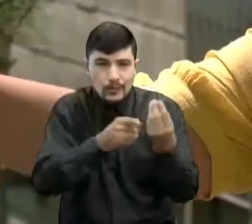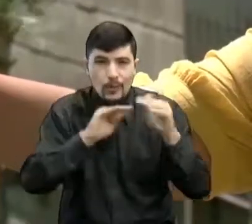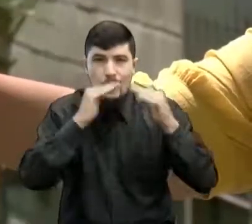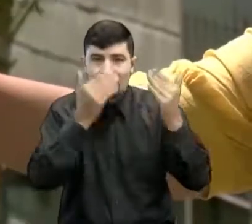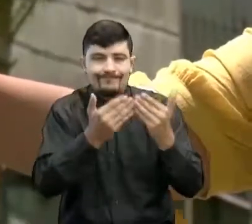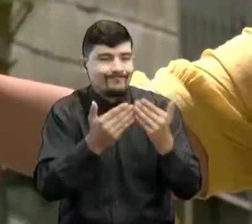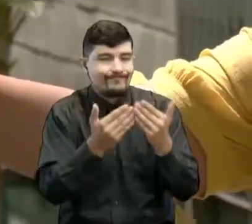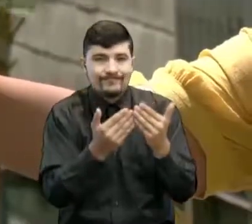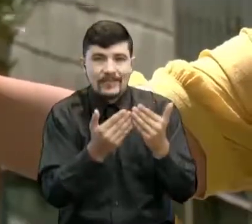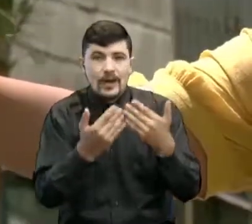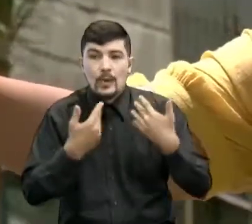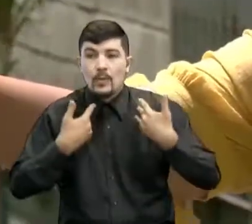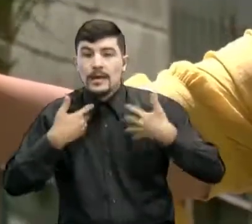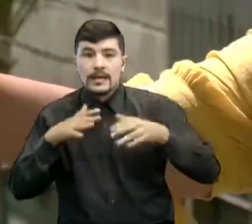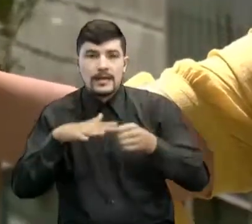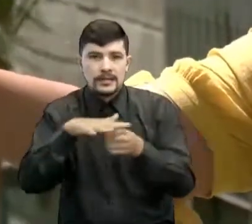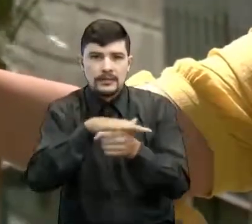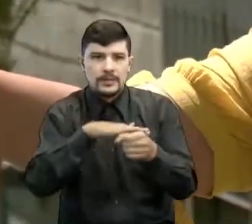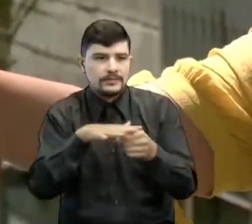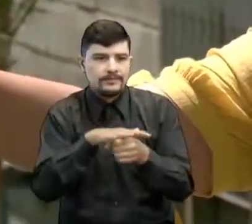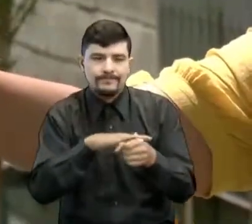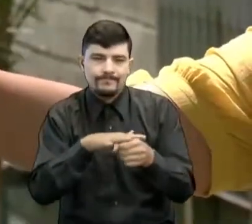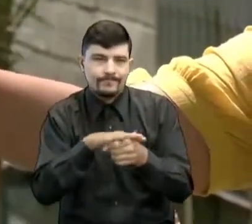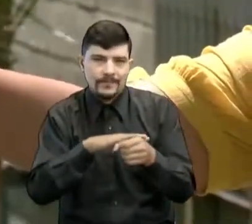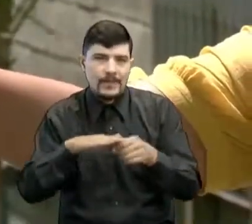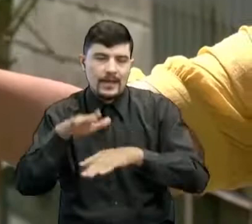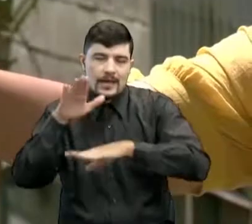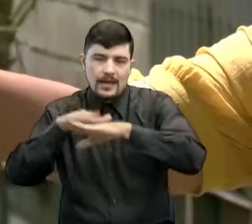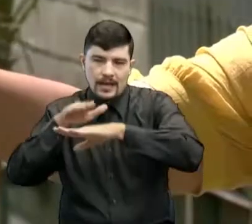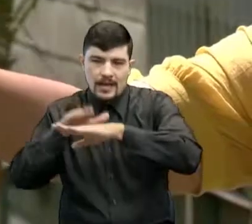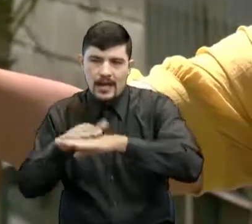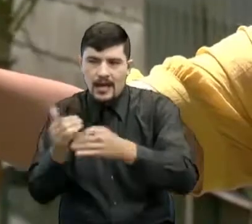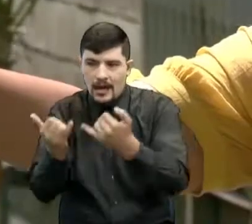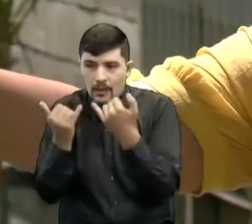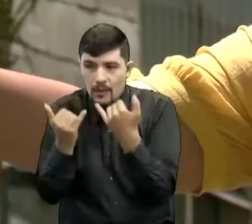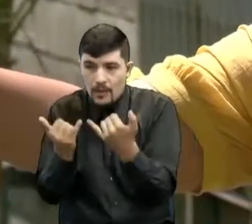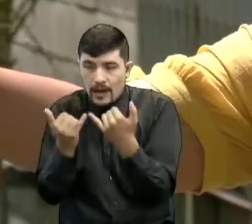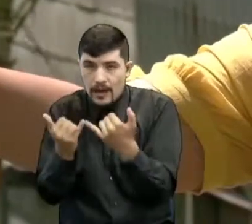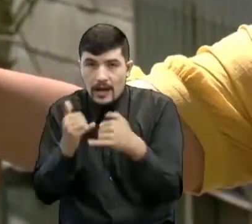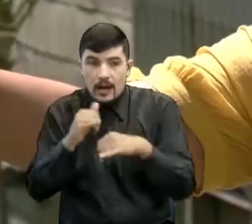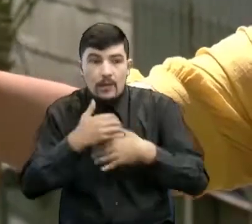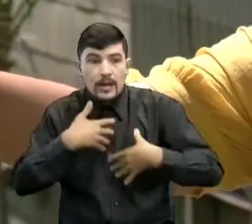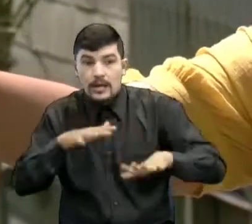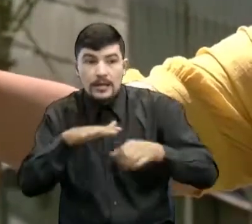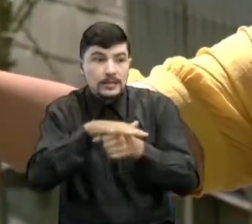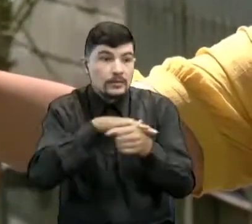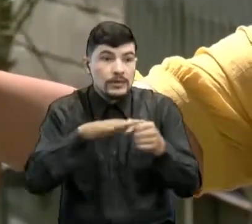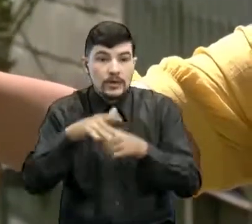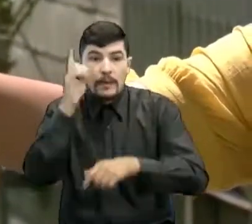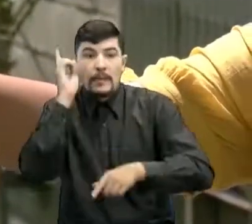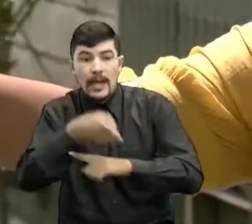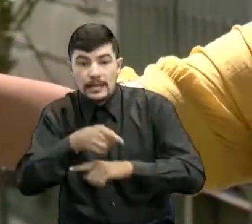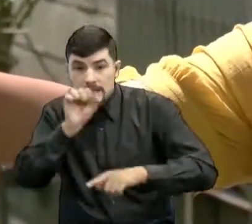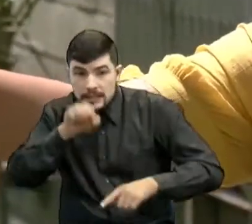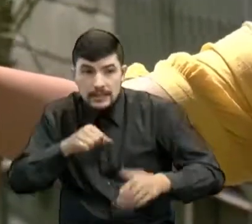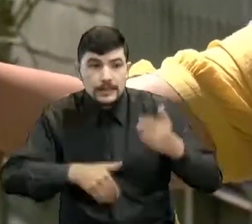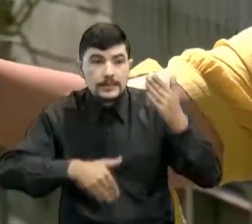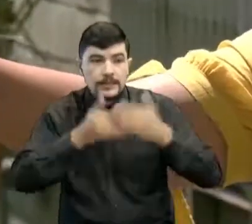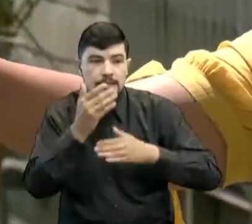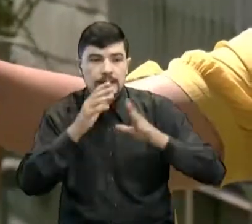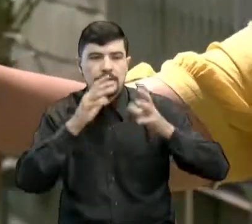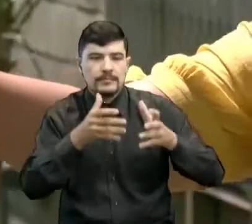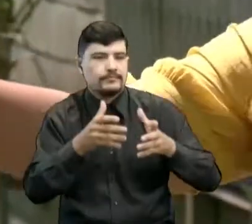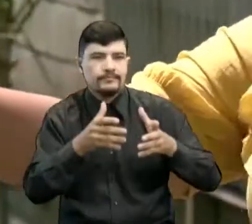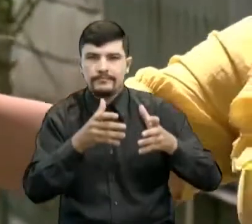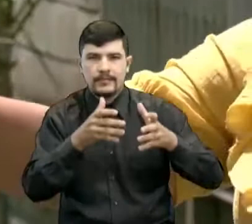situación, llamamos al magisterio a la desobediencia civil, y por eso el próximo lunes vamos a